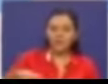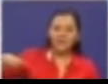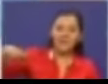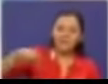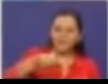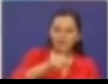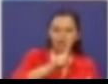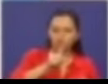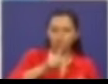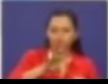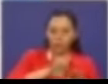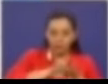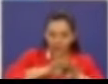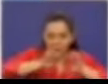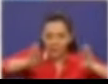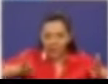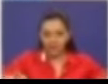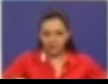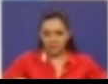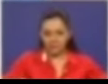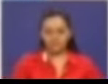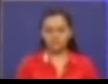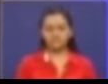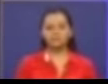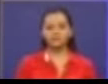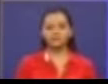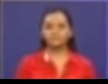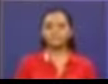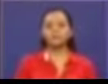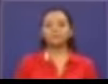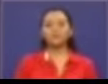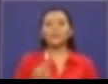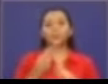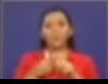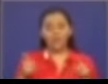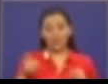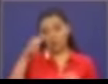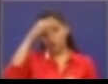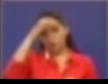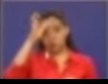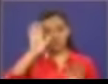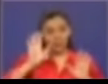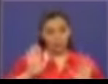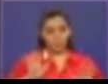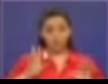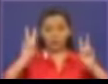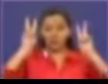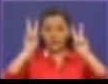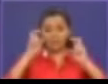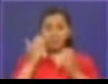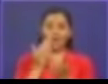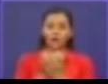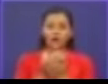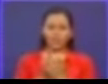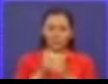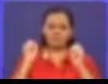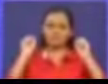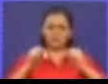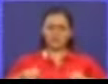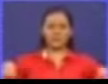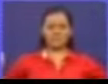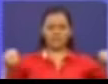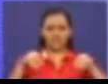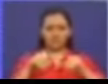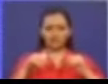que queda, que genera servicios en el tiempo. Pero conceptualmente, en términos económicos, puede ser la mejor inversión.